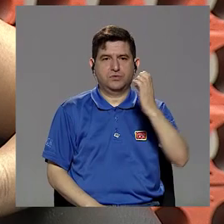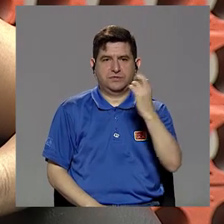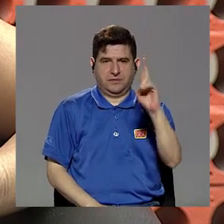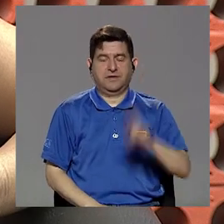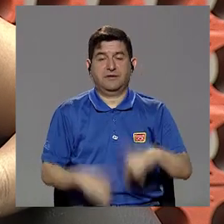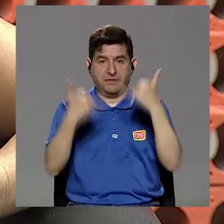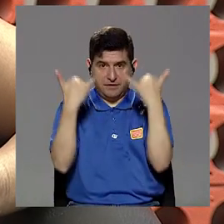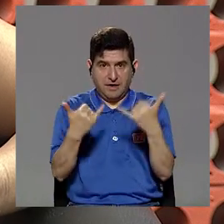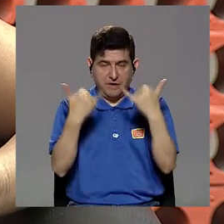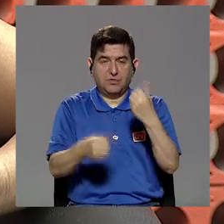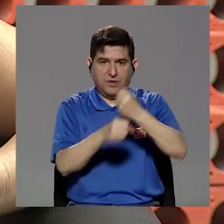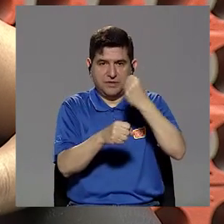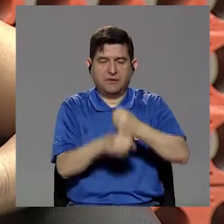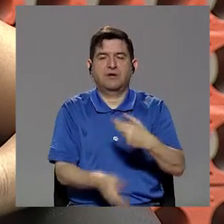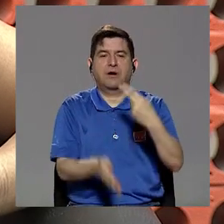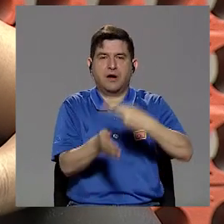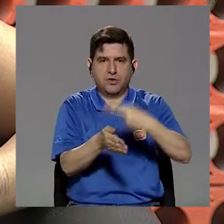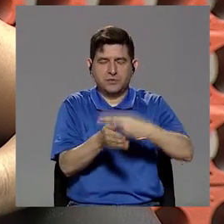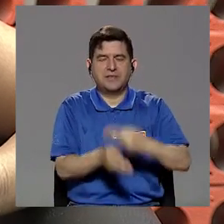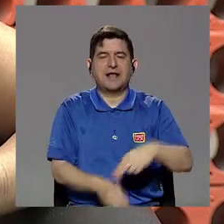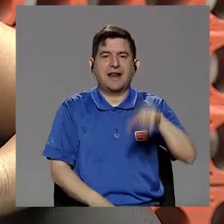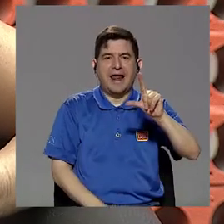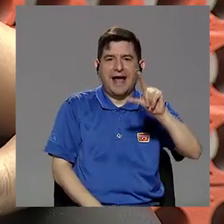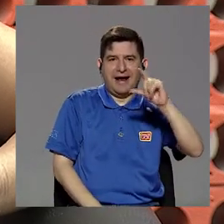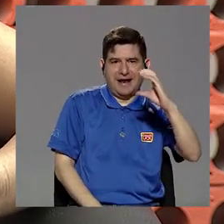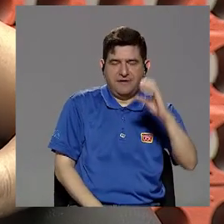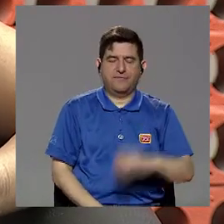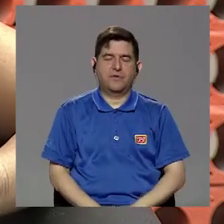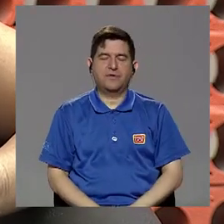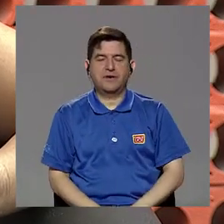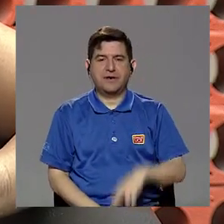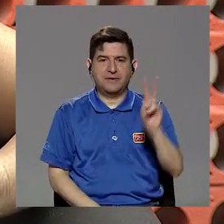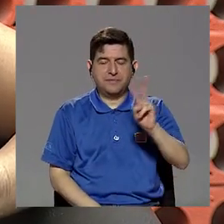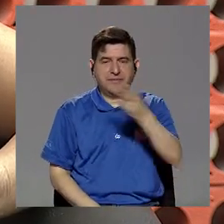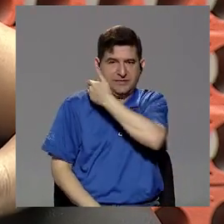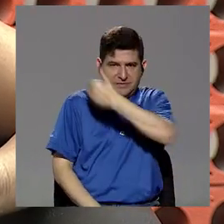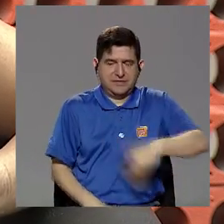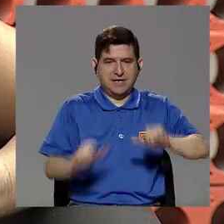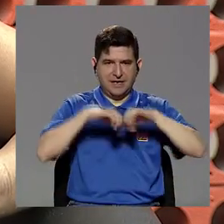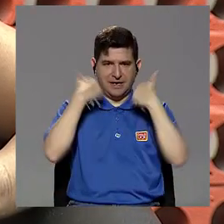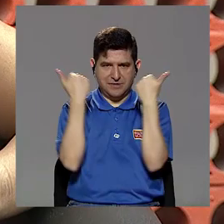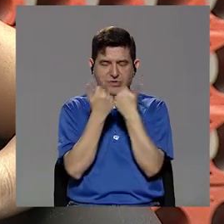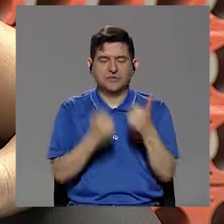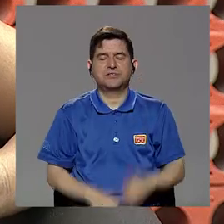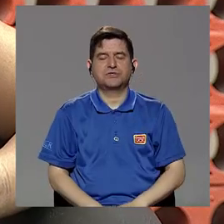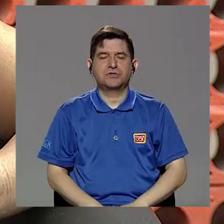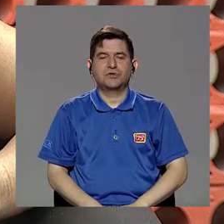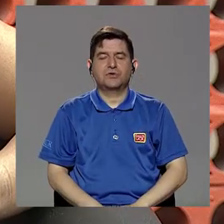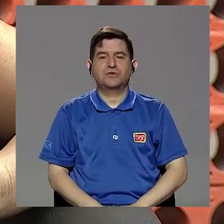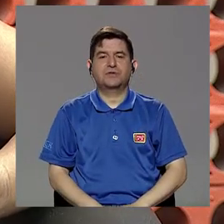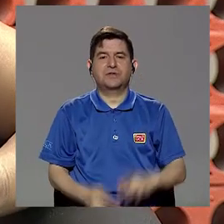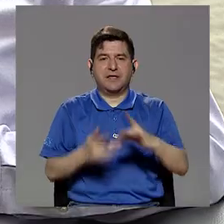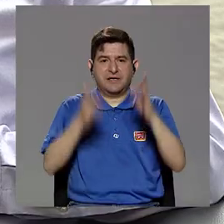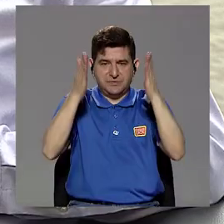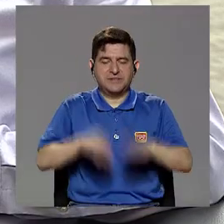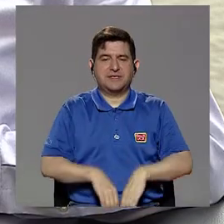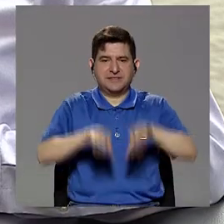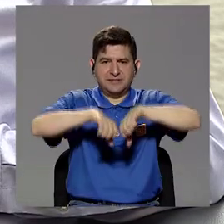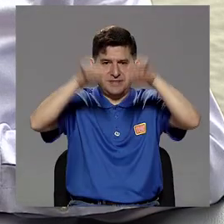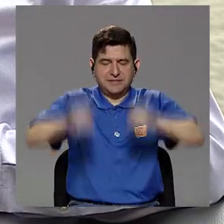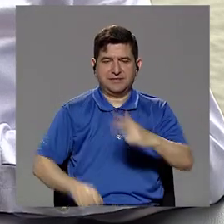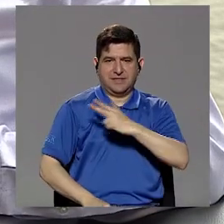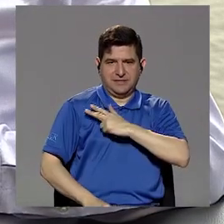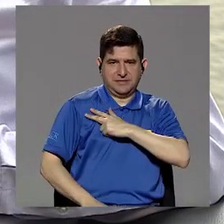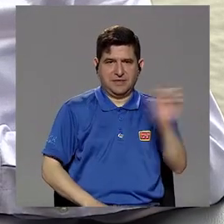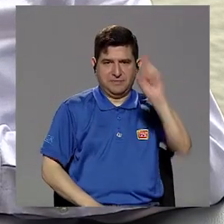Rica. Actualmente trabaja en el Hospital La California y es vicepresidente de la Asociación de Urólogos de Costa Rica. Doctor,